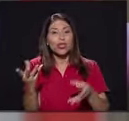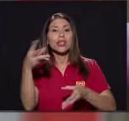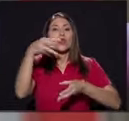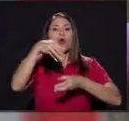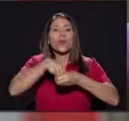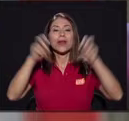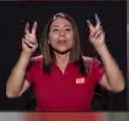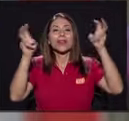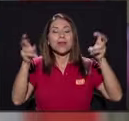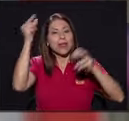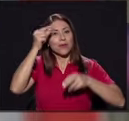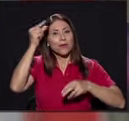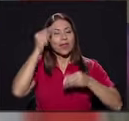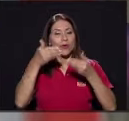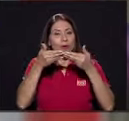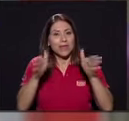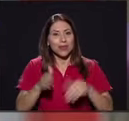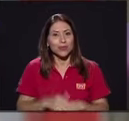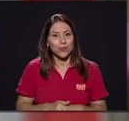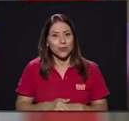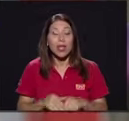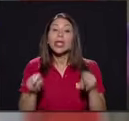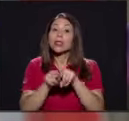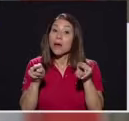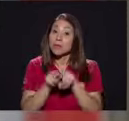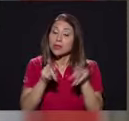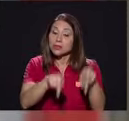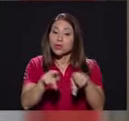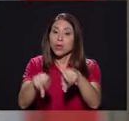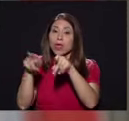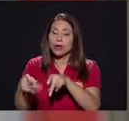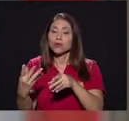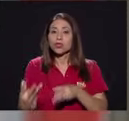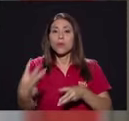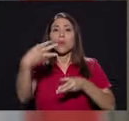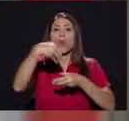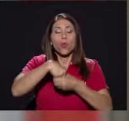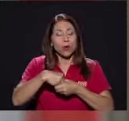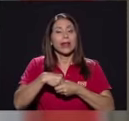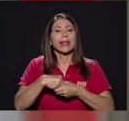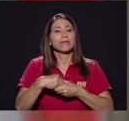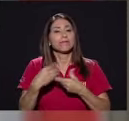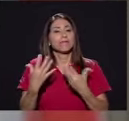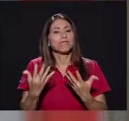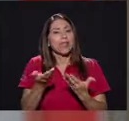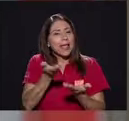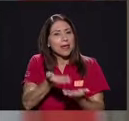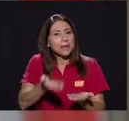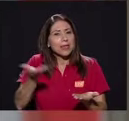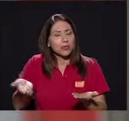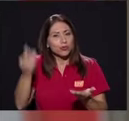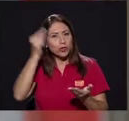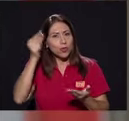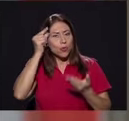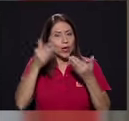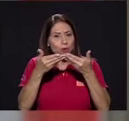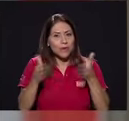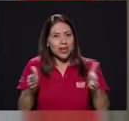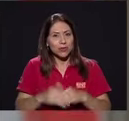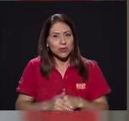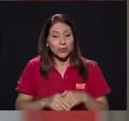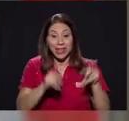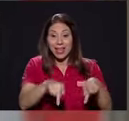del gobierno abierto, y cómo hacemos que los ciudadanos también en su diario vivir involucren los elementos de gobierno abierto? ¿Cómo hacemos